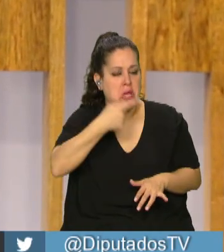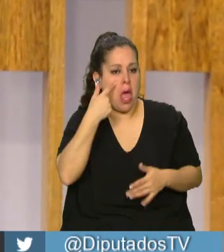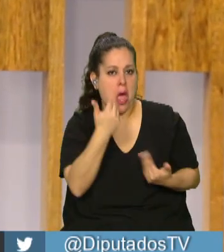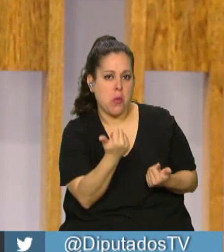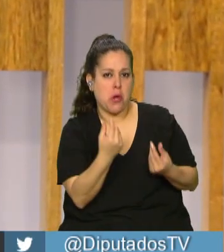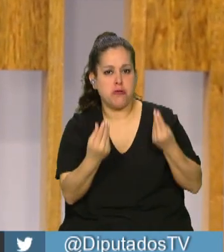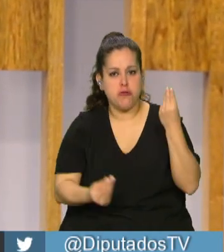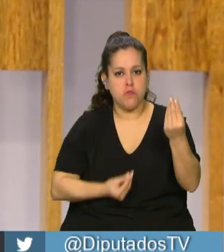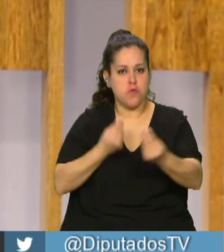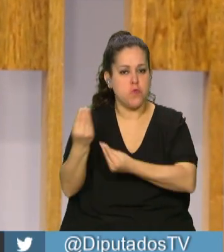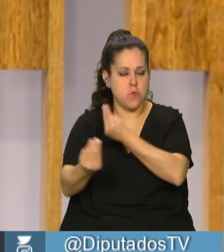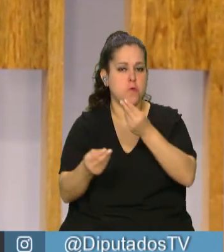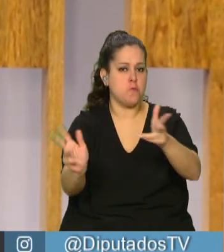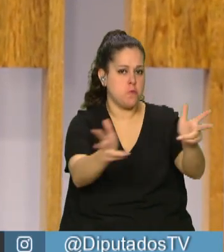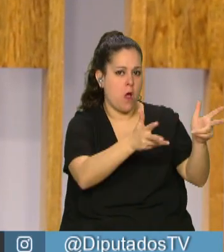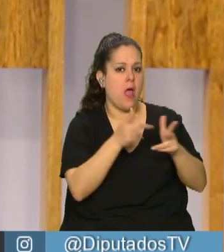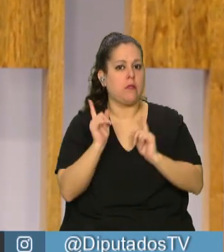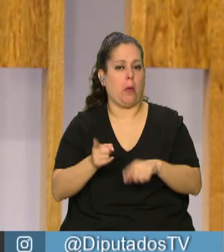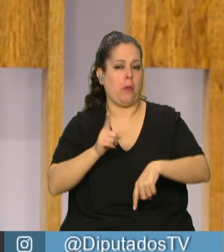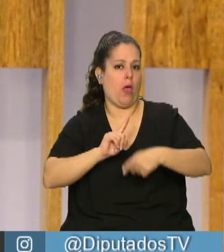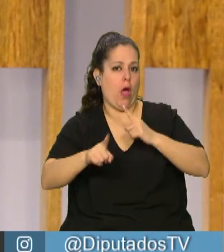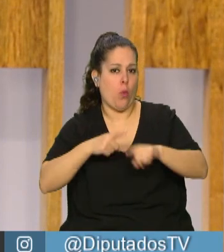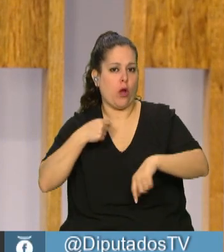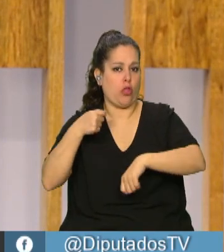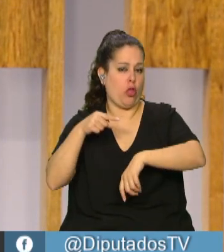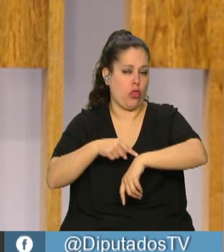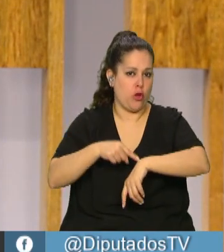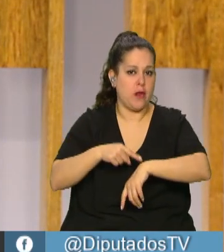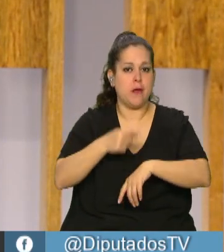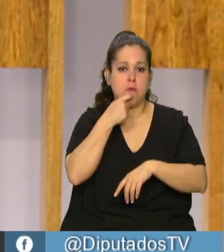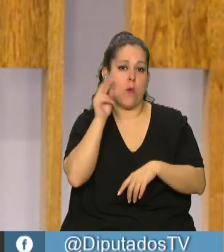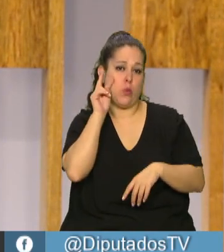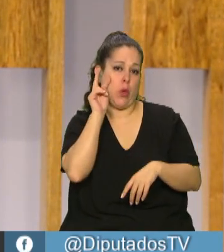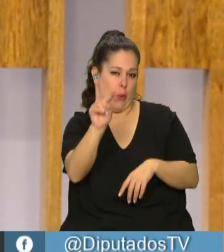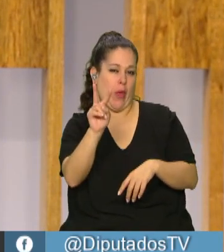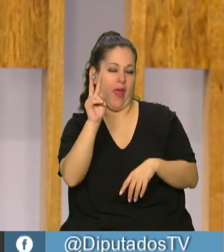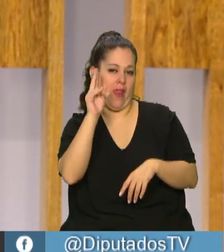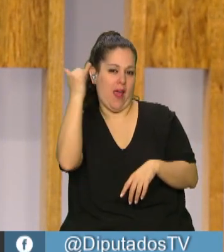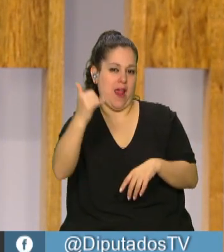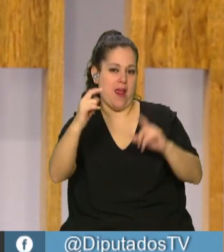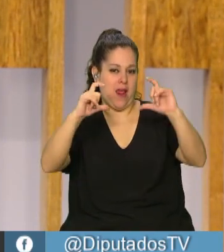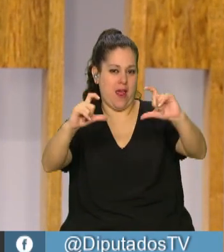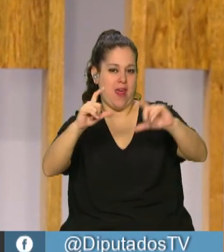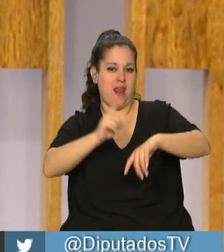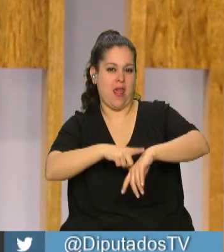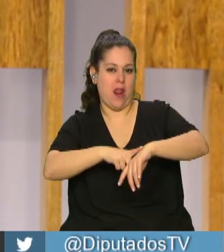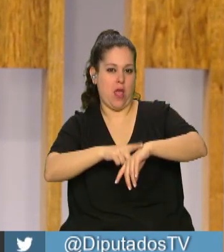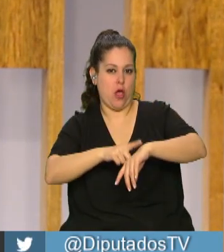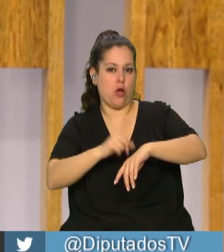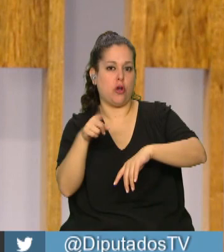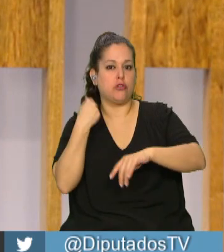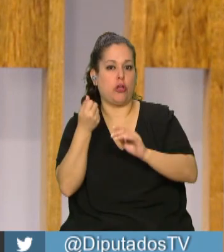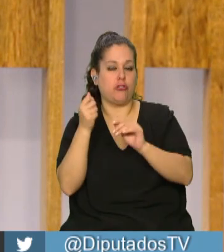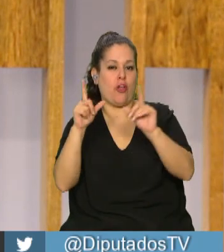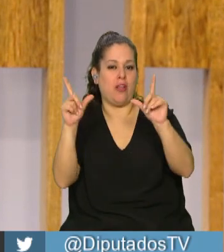incluso con los horarios que se fijan, que si ustedes miran hay un reloj que determina, nosotros le ponemos los